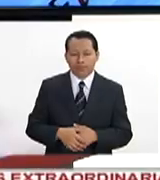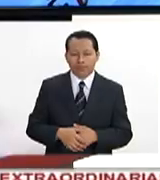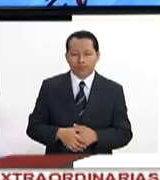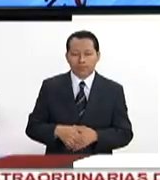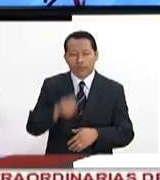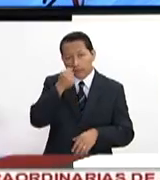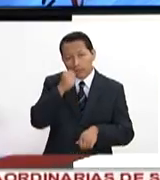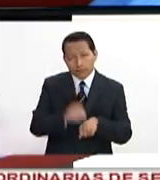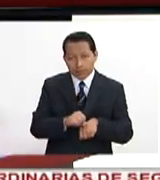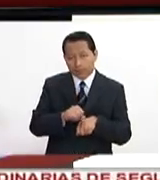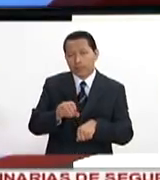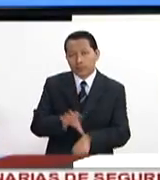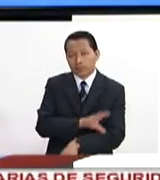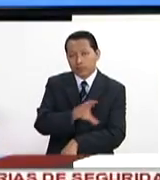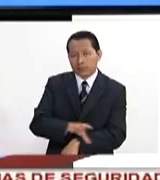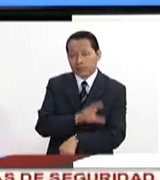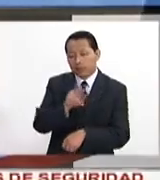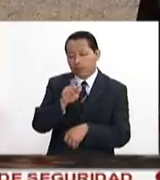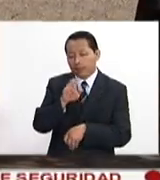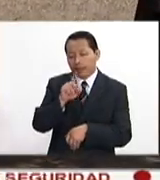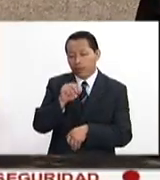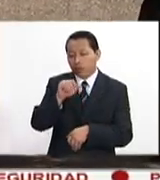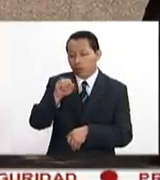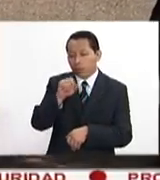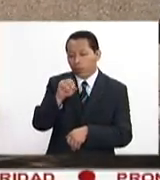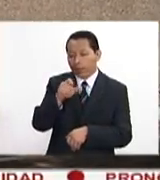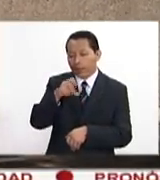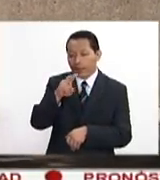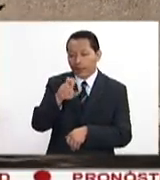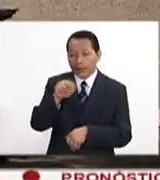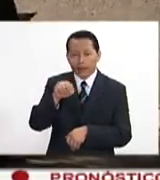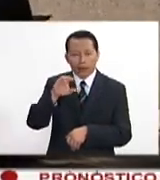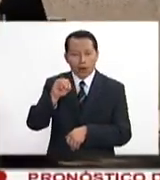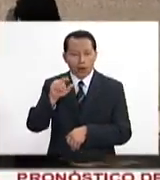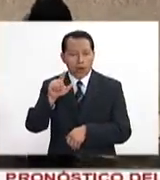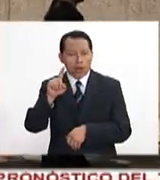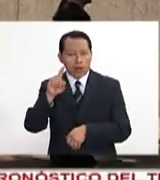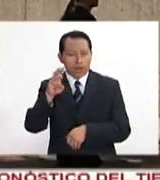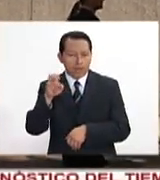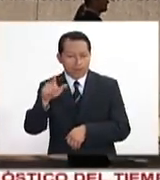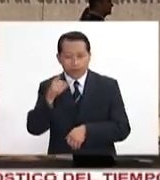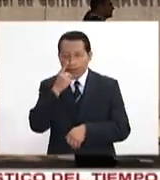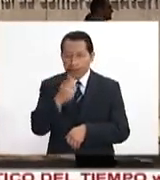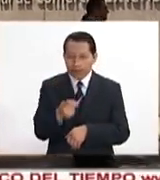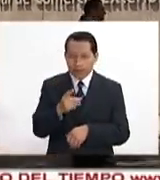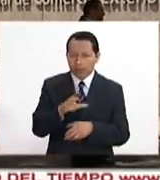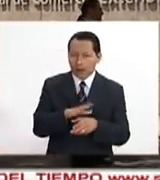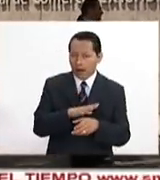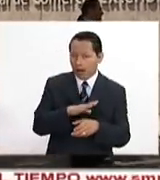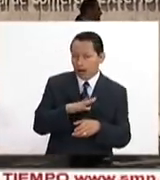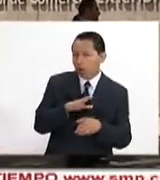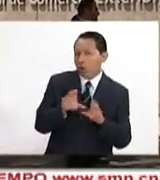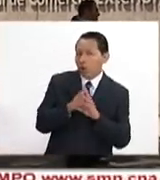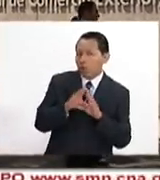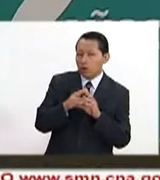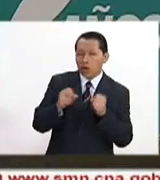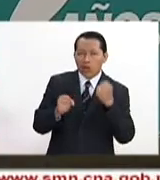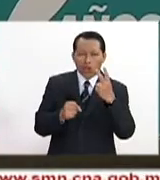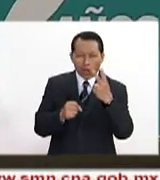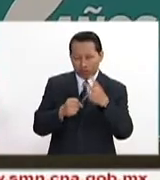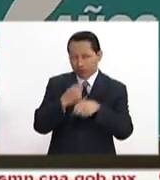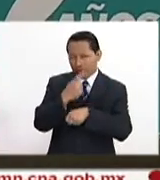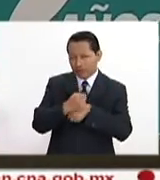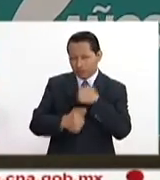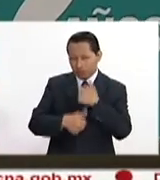El secretario de Energía, Pedro Joaquín Codwell, dio a conocer los primeros cierres financieros de los proyectos ganadores de las 2